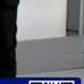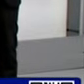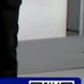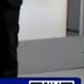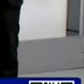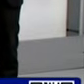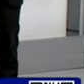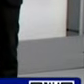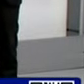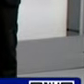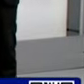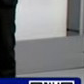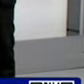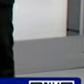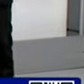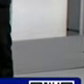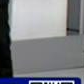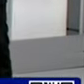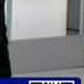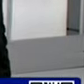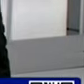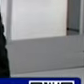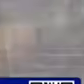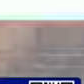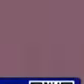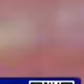Muchas personas tuvieron que salir huyendo del lugar.